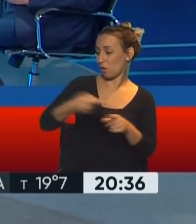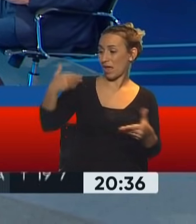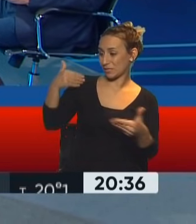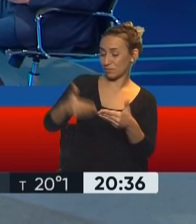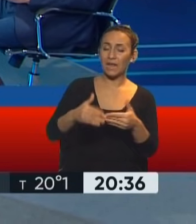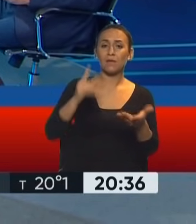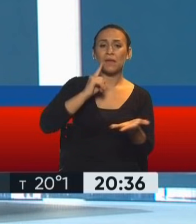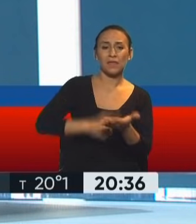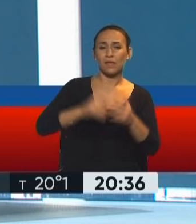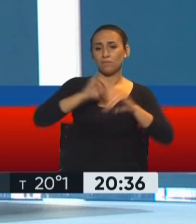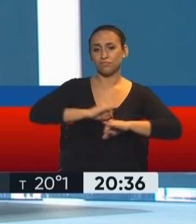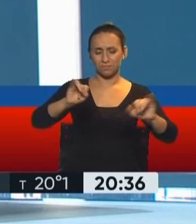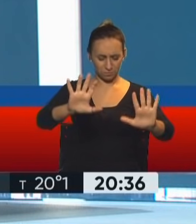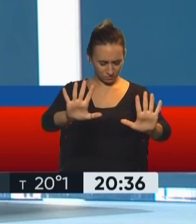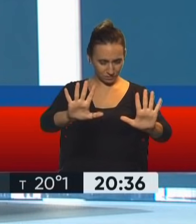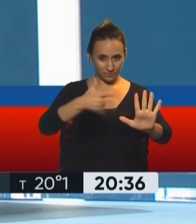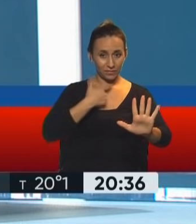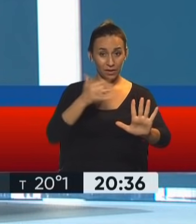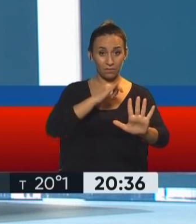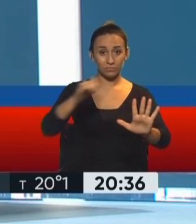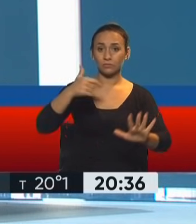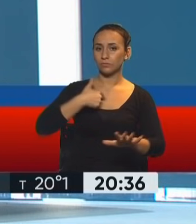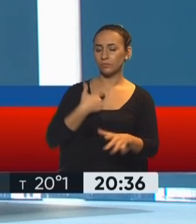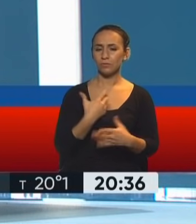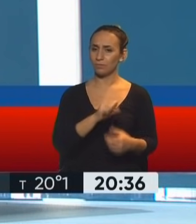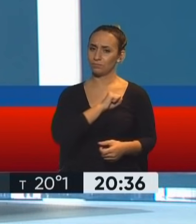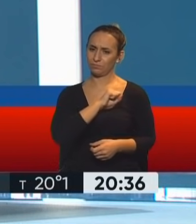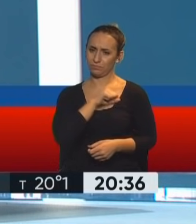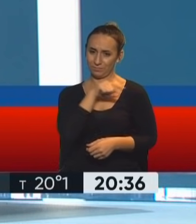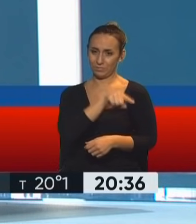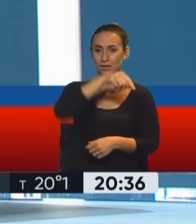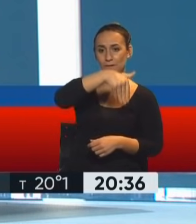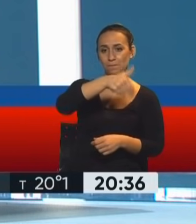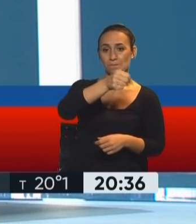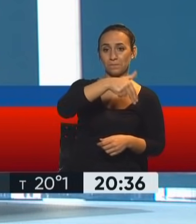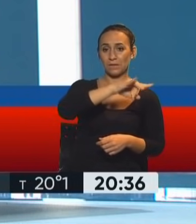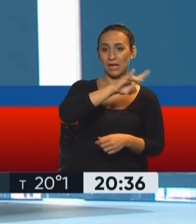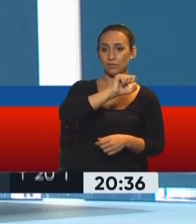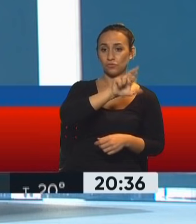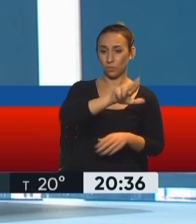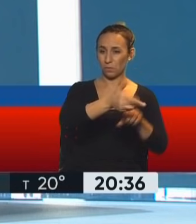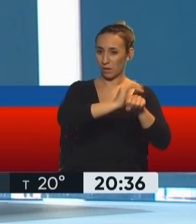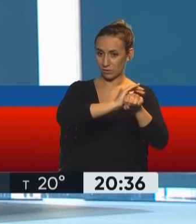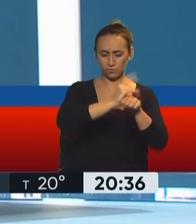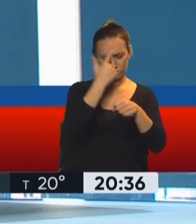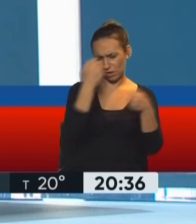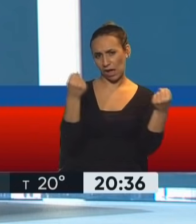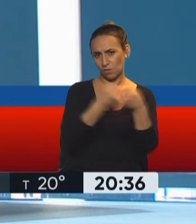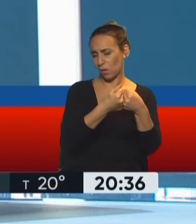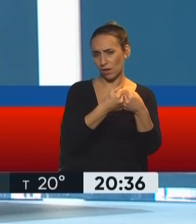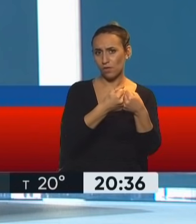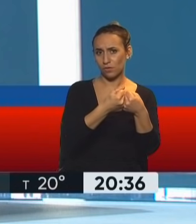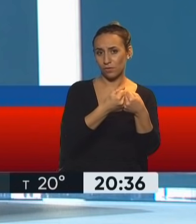quiero declarar que yo soy un mansurista de la primera hora. Bueno. Primer punto. Estoy totalmente de acuerdo con lo que dijo